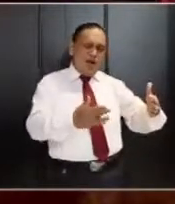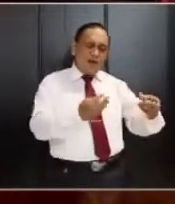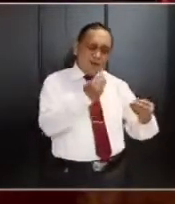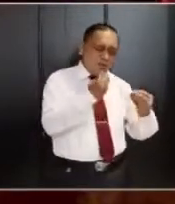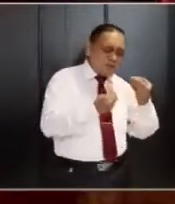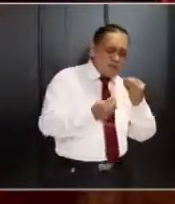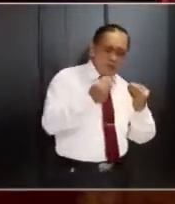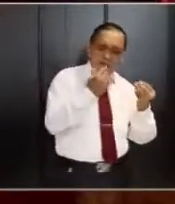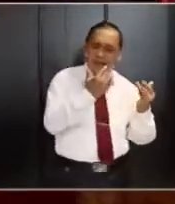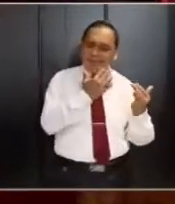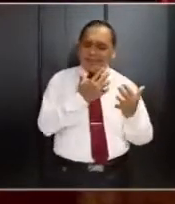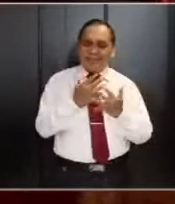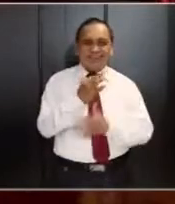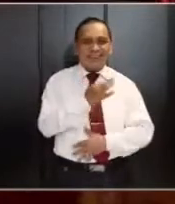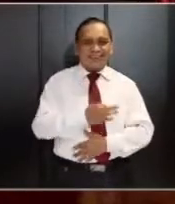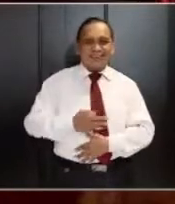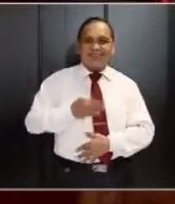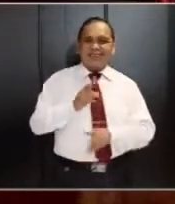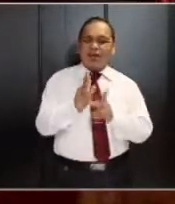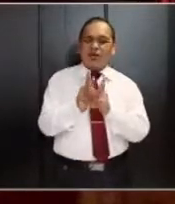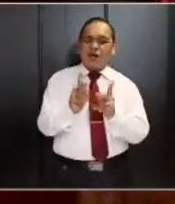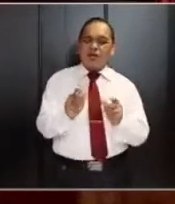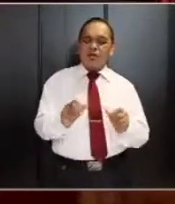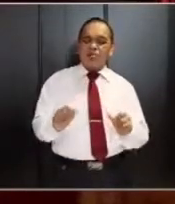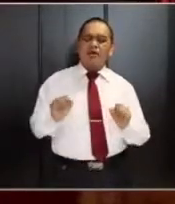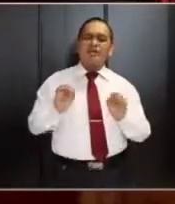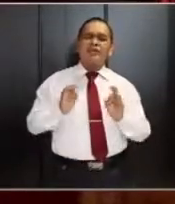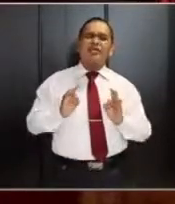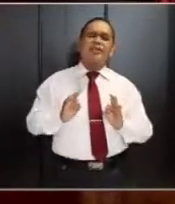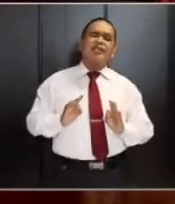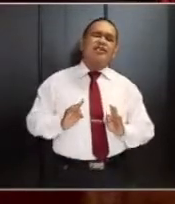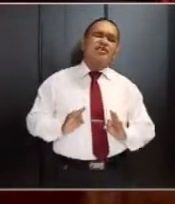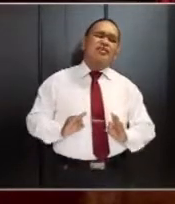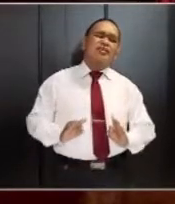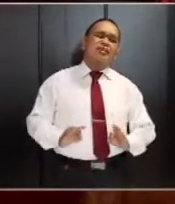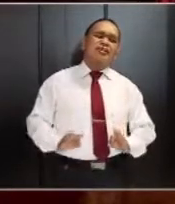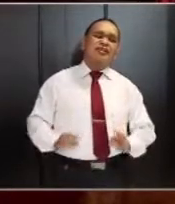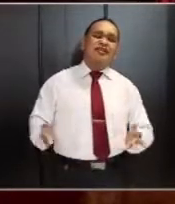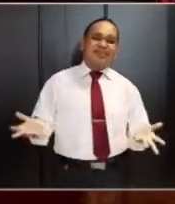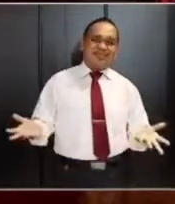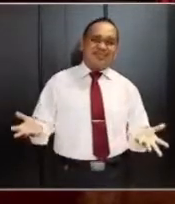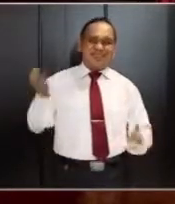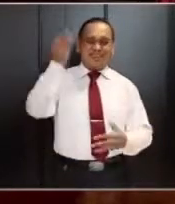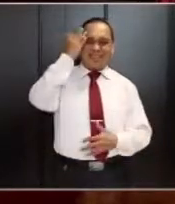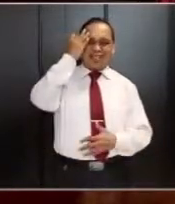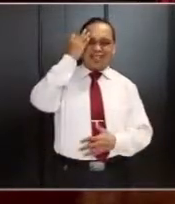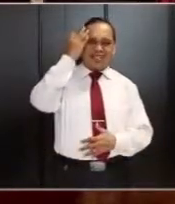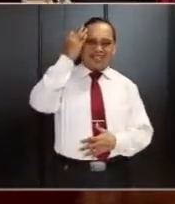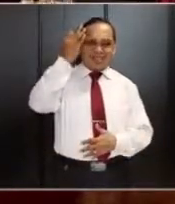feliz, pero era una calma, una paz, el relajado, nos dedicó ese tiempo, no